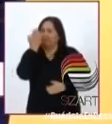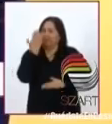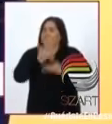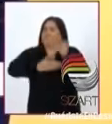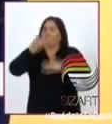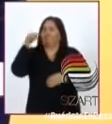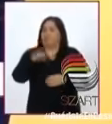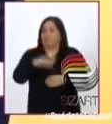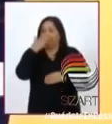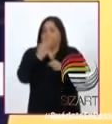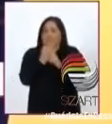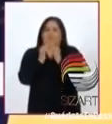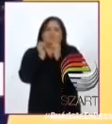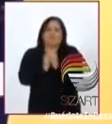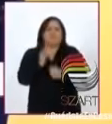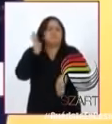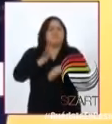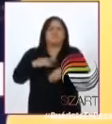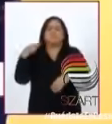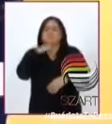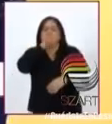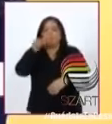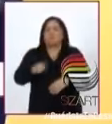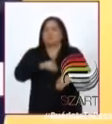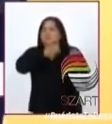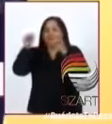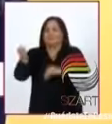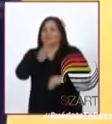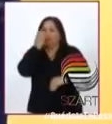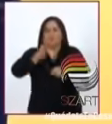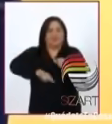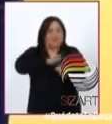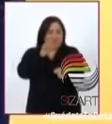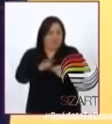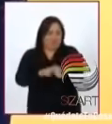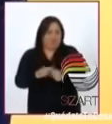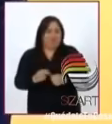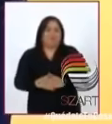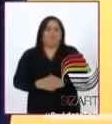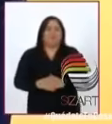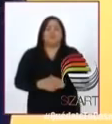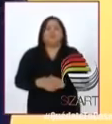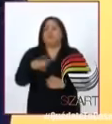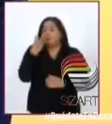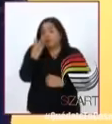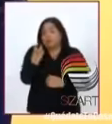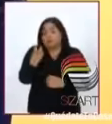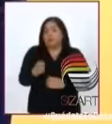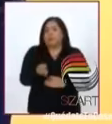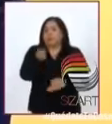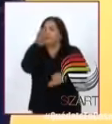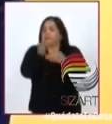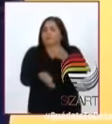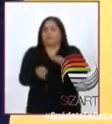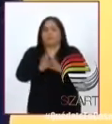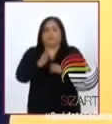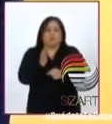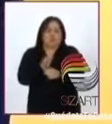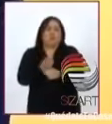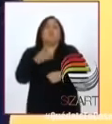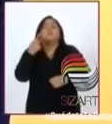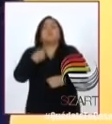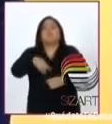esta contingencia y poder retomar más pronto sus actividades normales. De esta manera finalizamos la sesión,